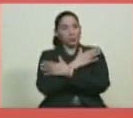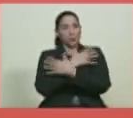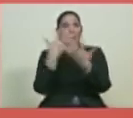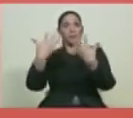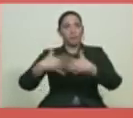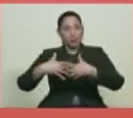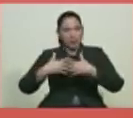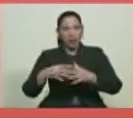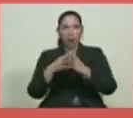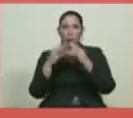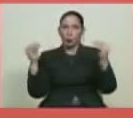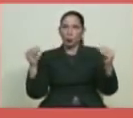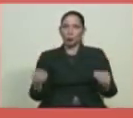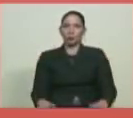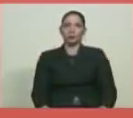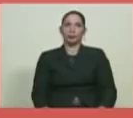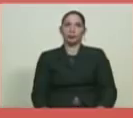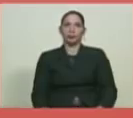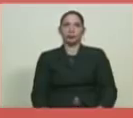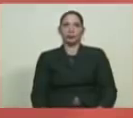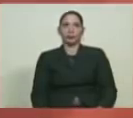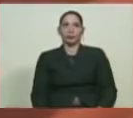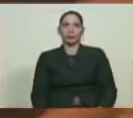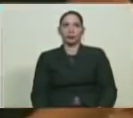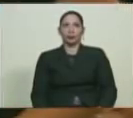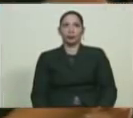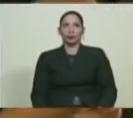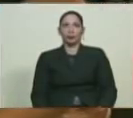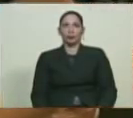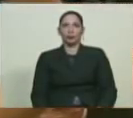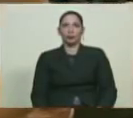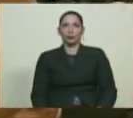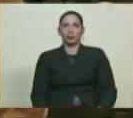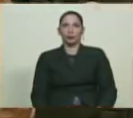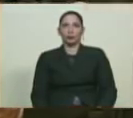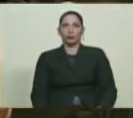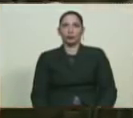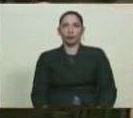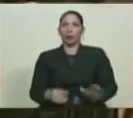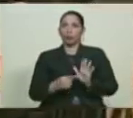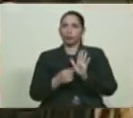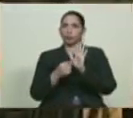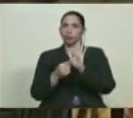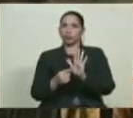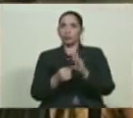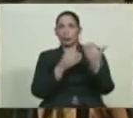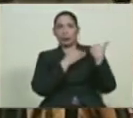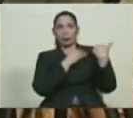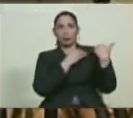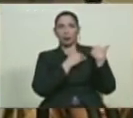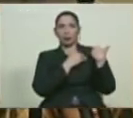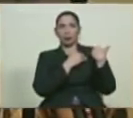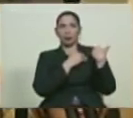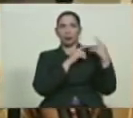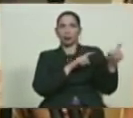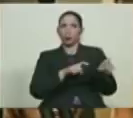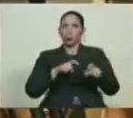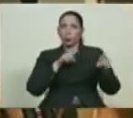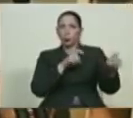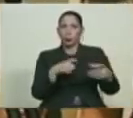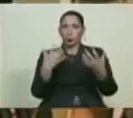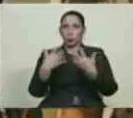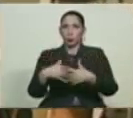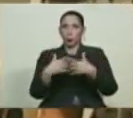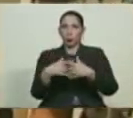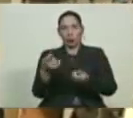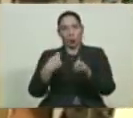empresarios, a las empresarias, a los representantes de la agroindustria, a los representantes del comercio, a los